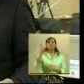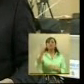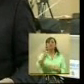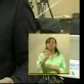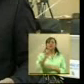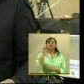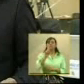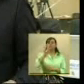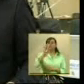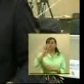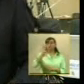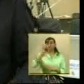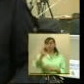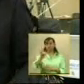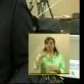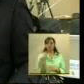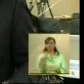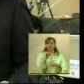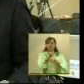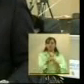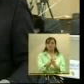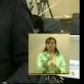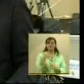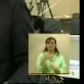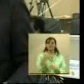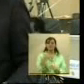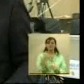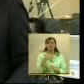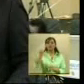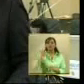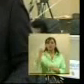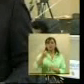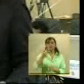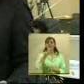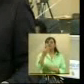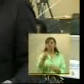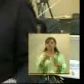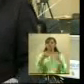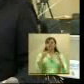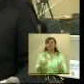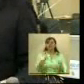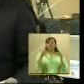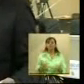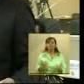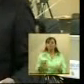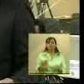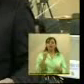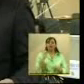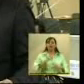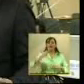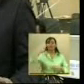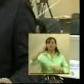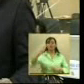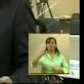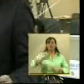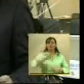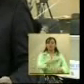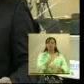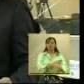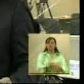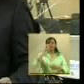1987, en defensa del Estado de Derecho y el derecho a la libertad justa del ex comandante de la Fuerza Aérea, apresan en